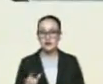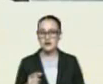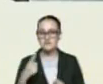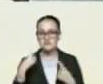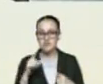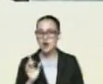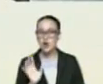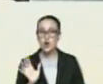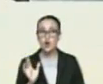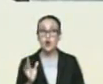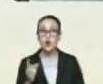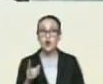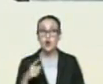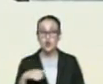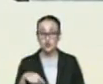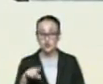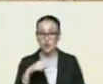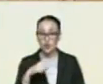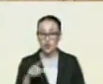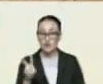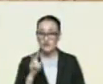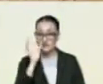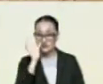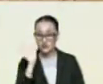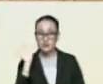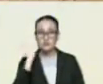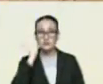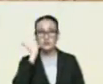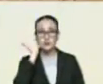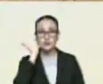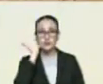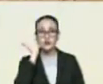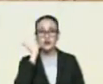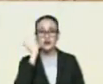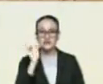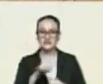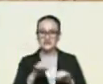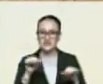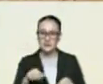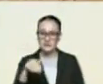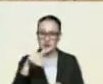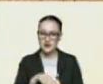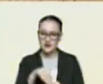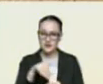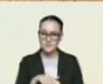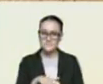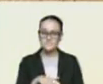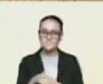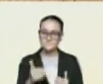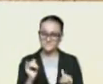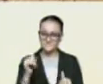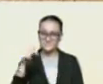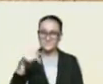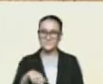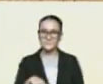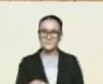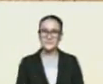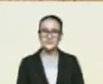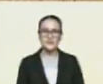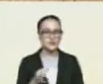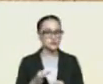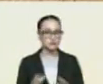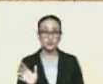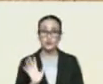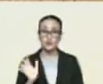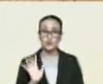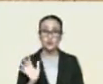Nos hemos dado las venezolanas y los venezolanos este sistema electoral que tenemos hoy. No ha sido de